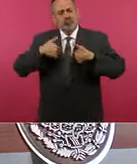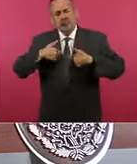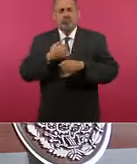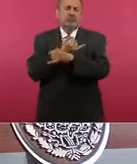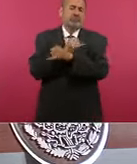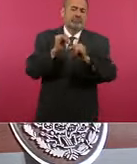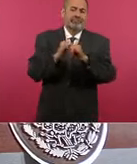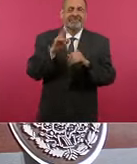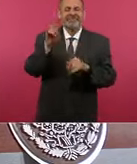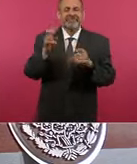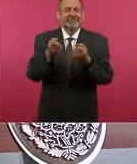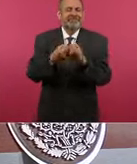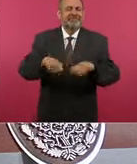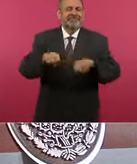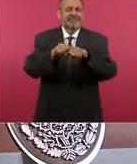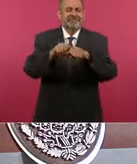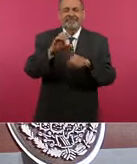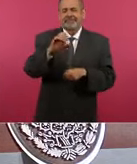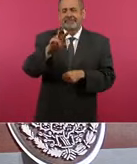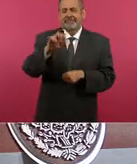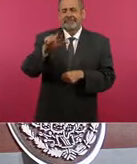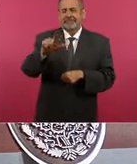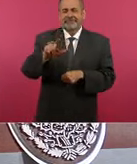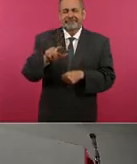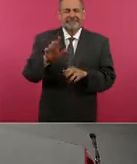la llamada sociedad civil.